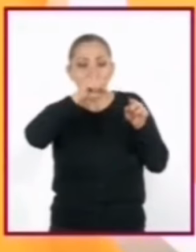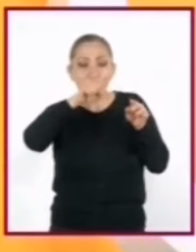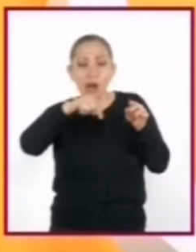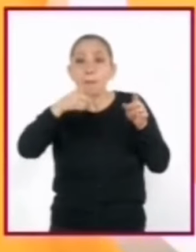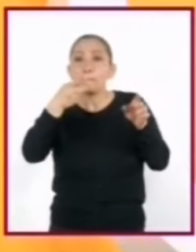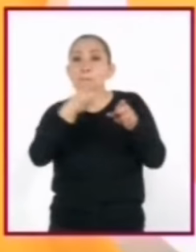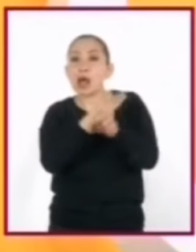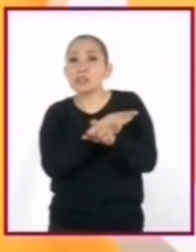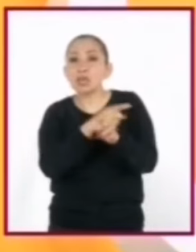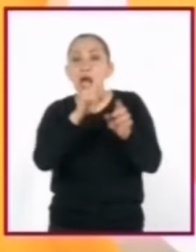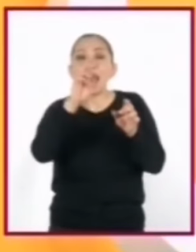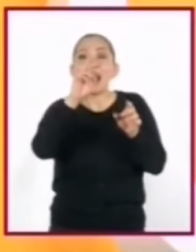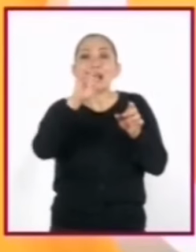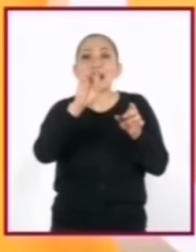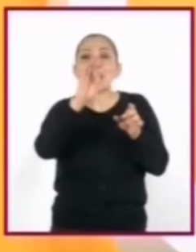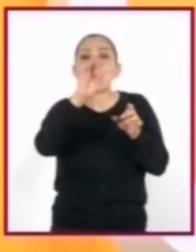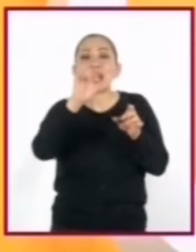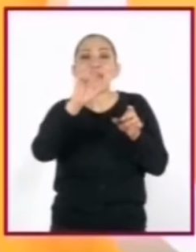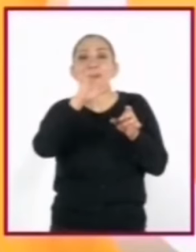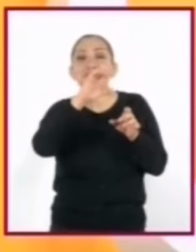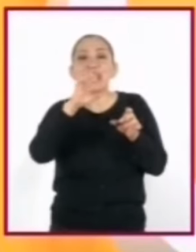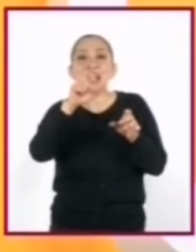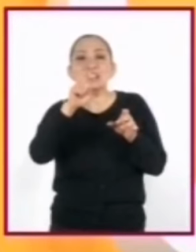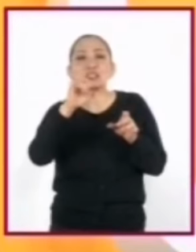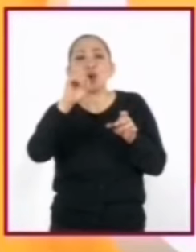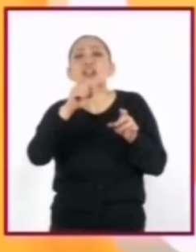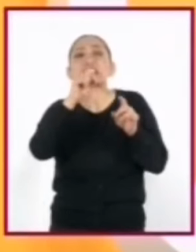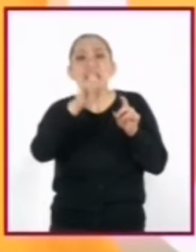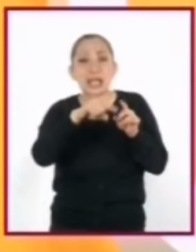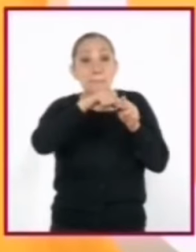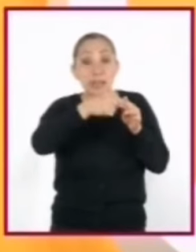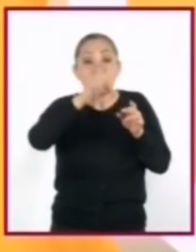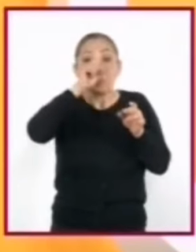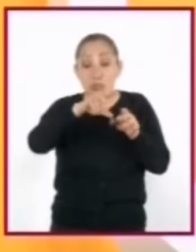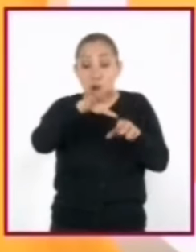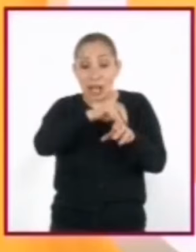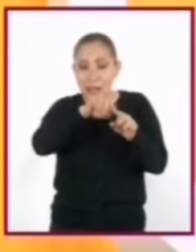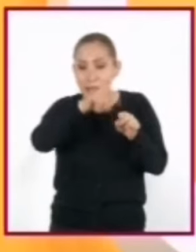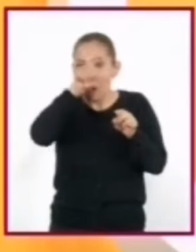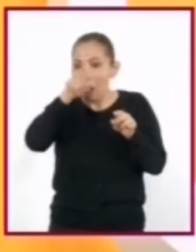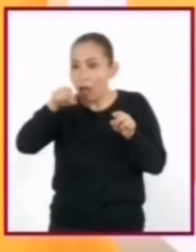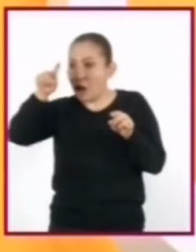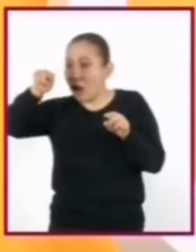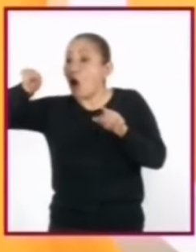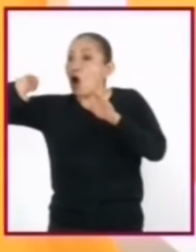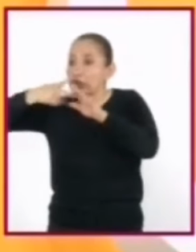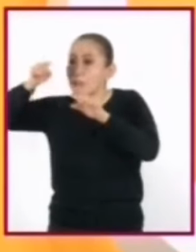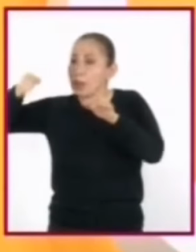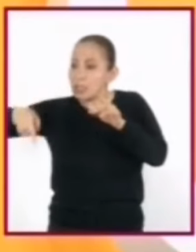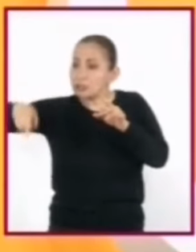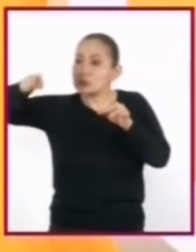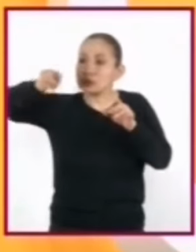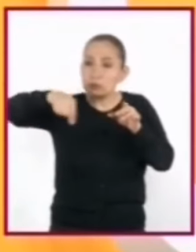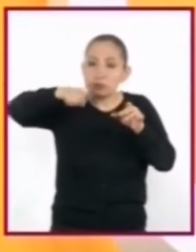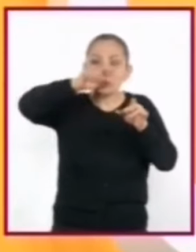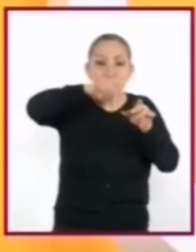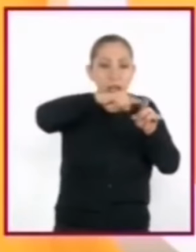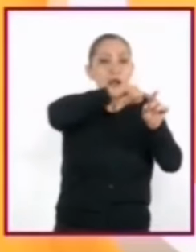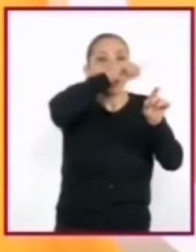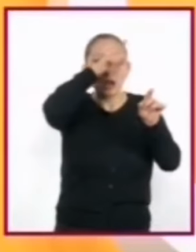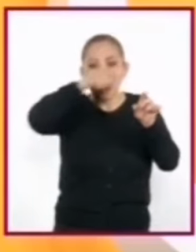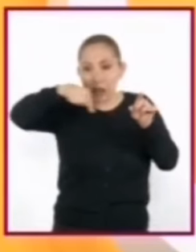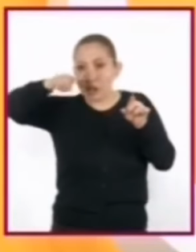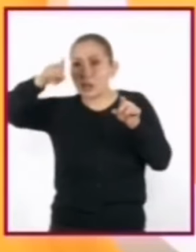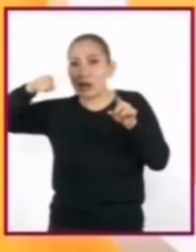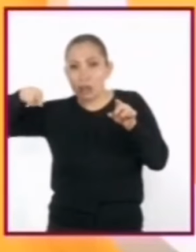ocurre una reflexión, es decir, parte de la energía de la onda se refleja y la otra